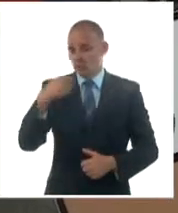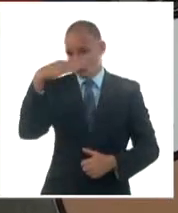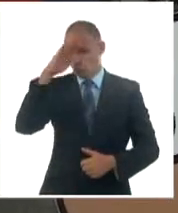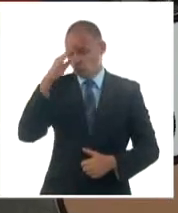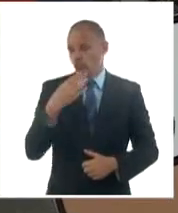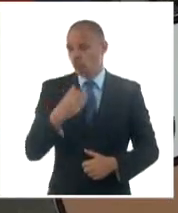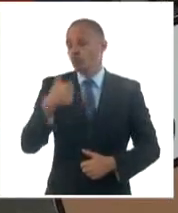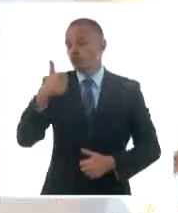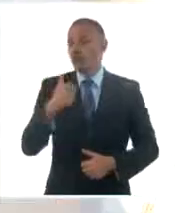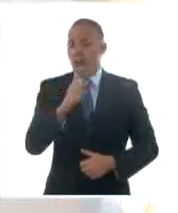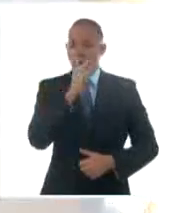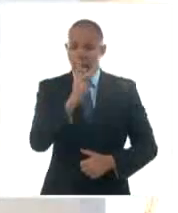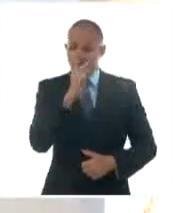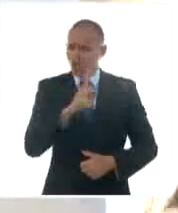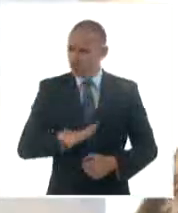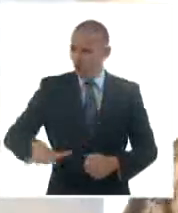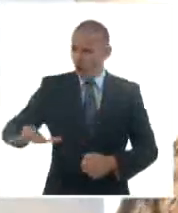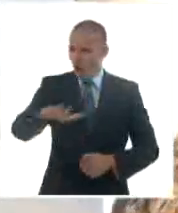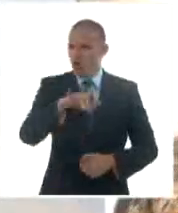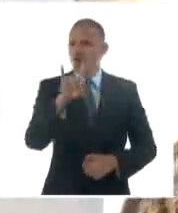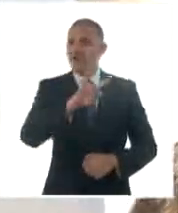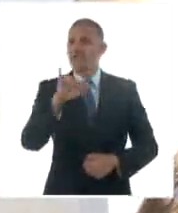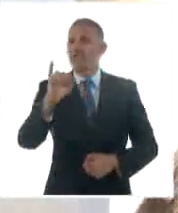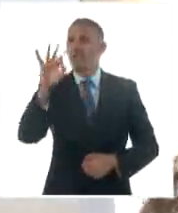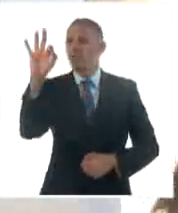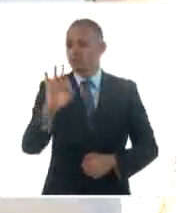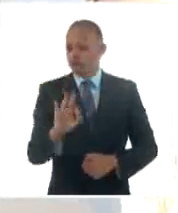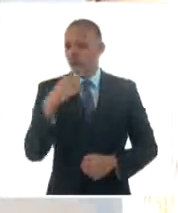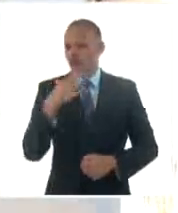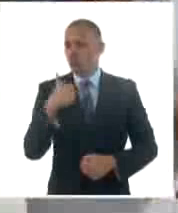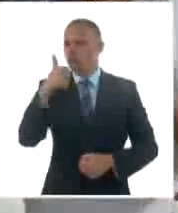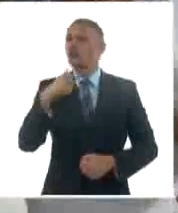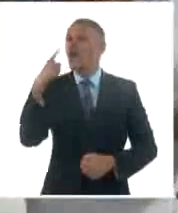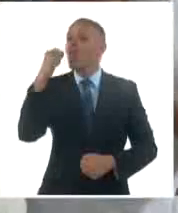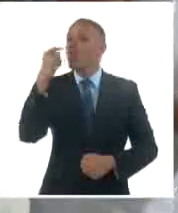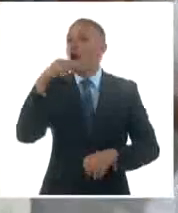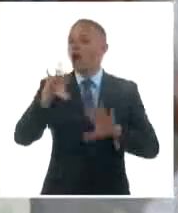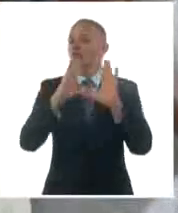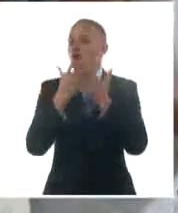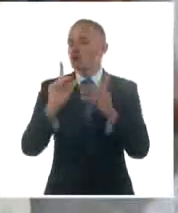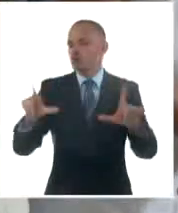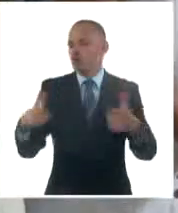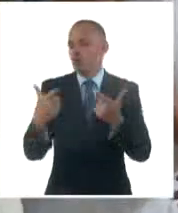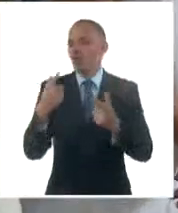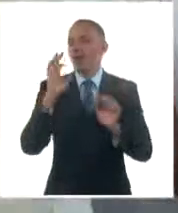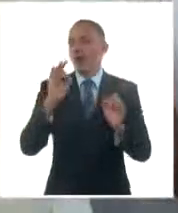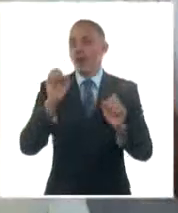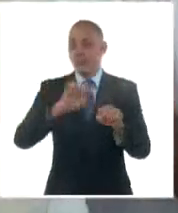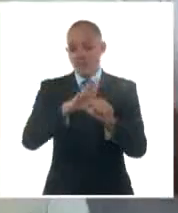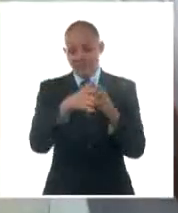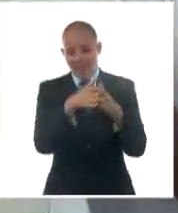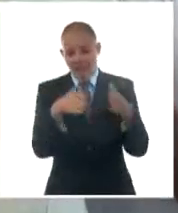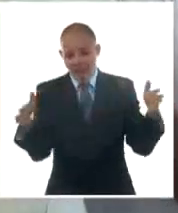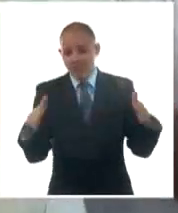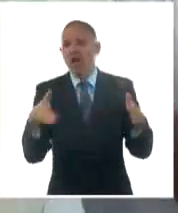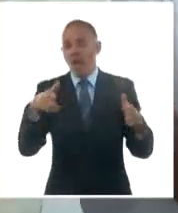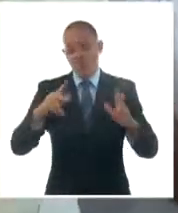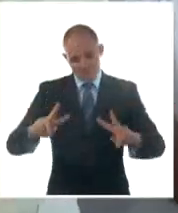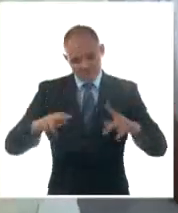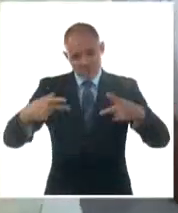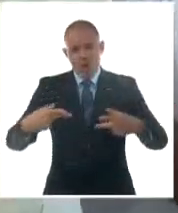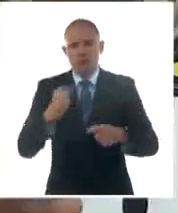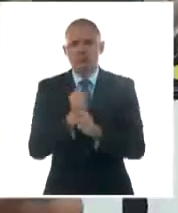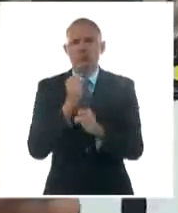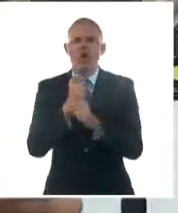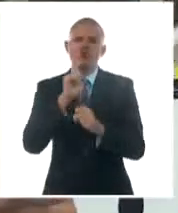al 96% para todas las vacunas de este esquema y durante la pandemia duplicó sus esfuerzos para garantizar